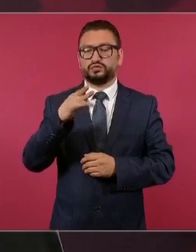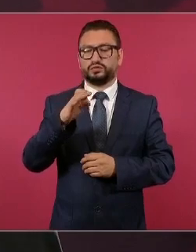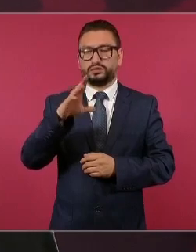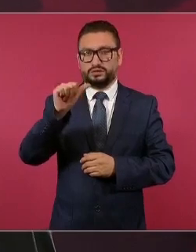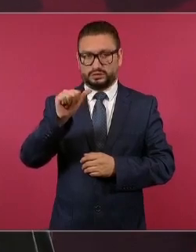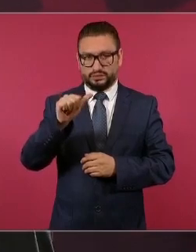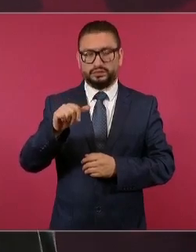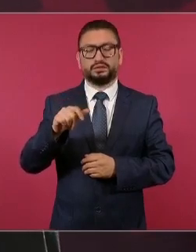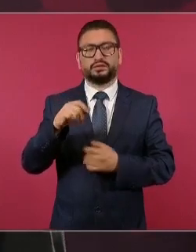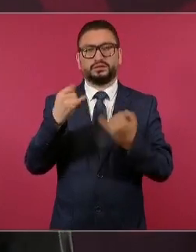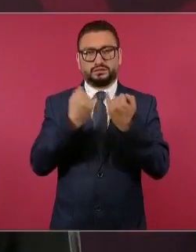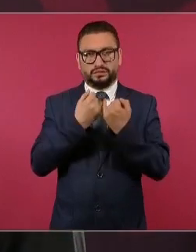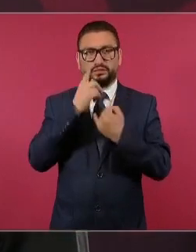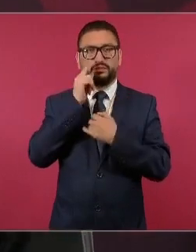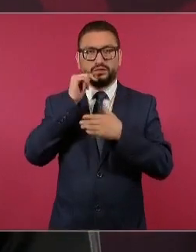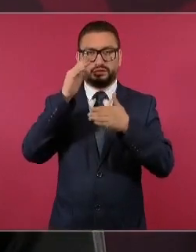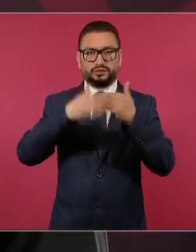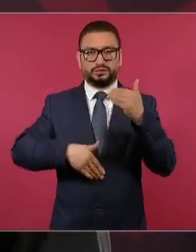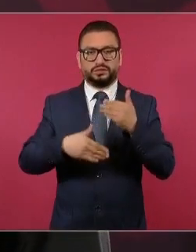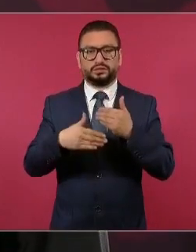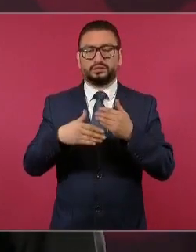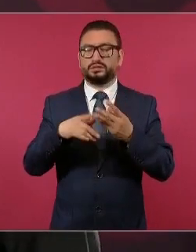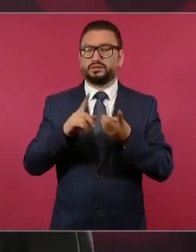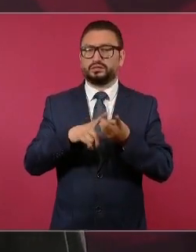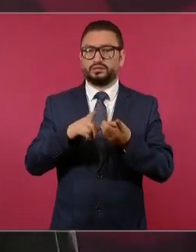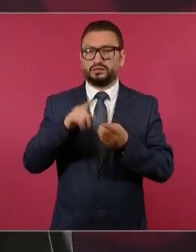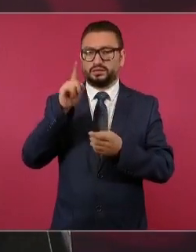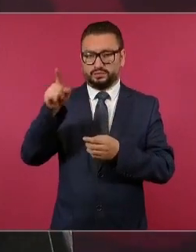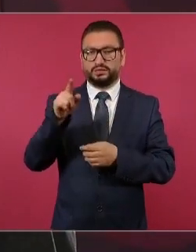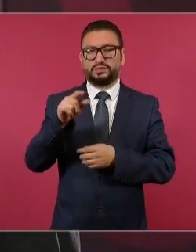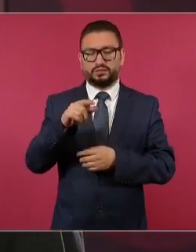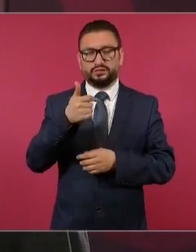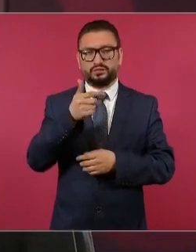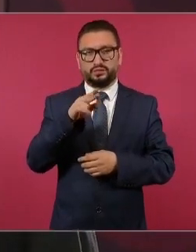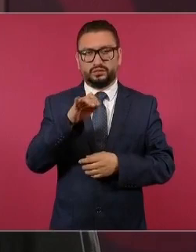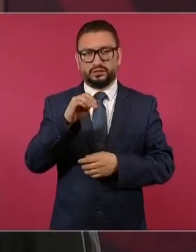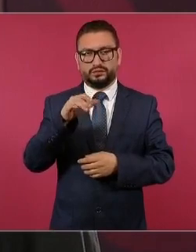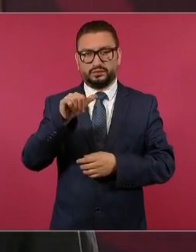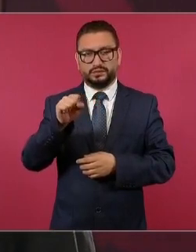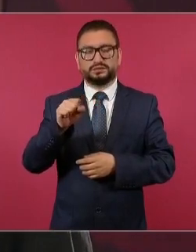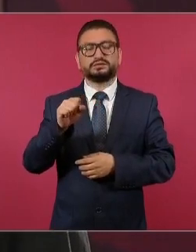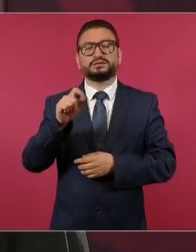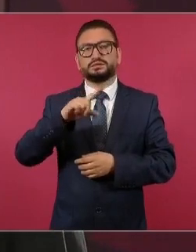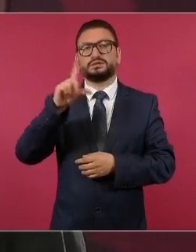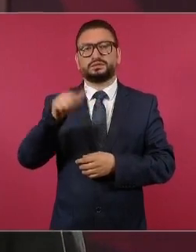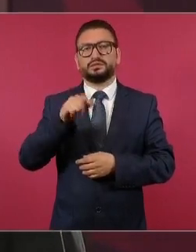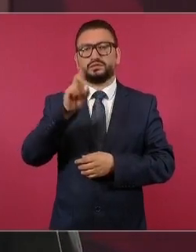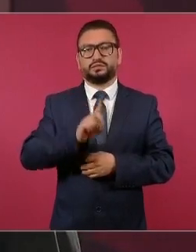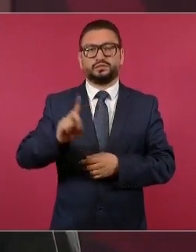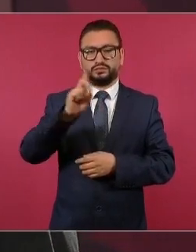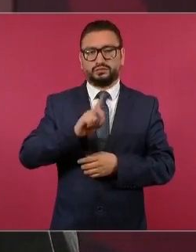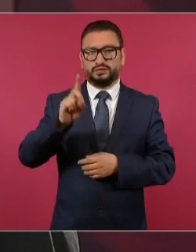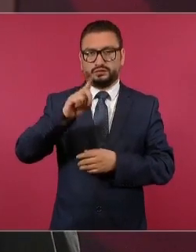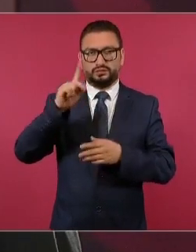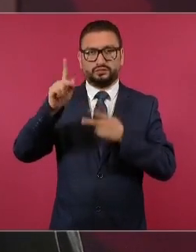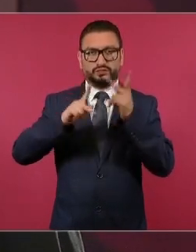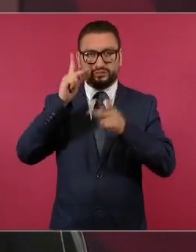y vamos a terminar mañana en Guaymas y el domingo vamos a estar con los